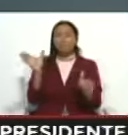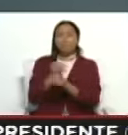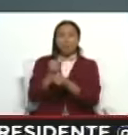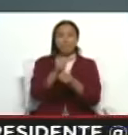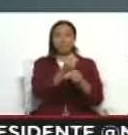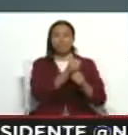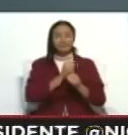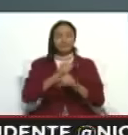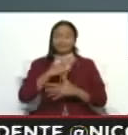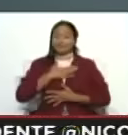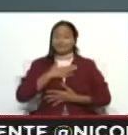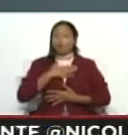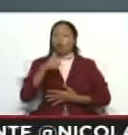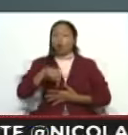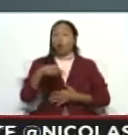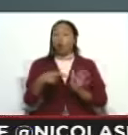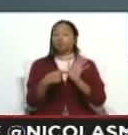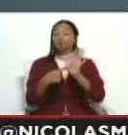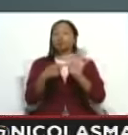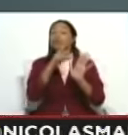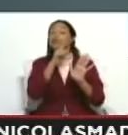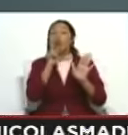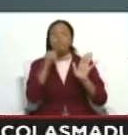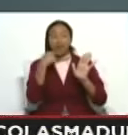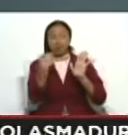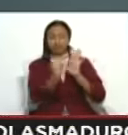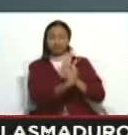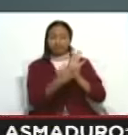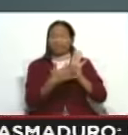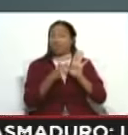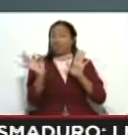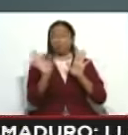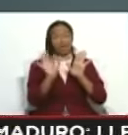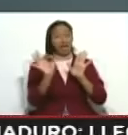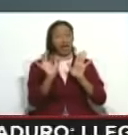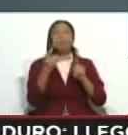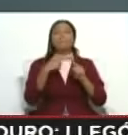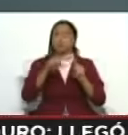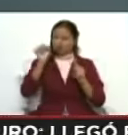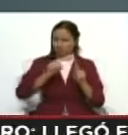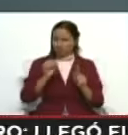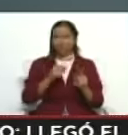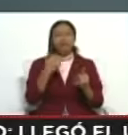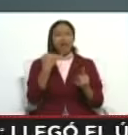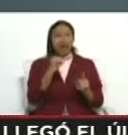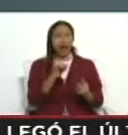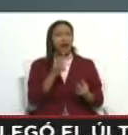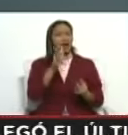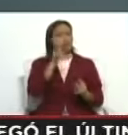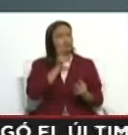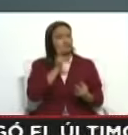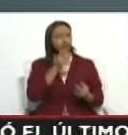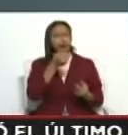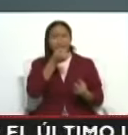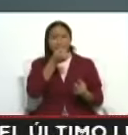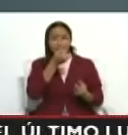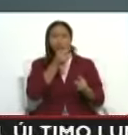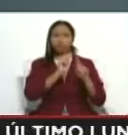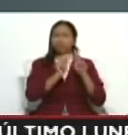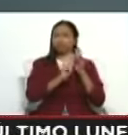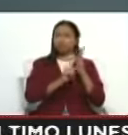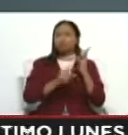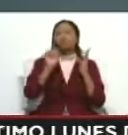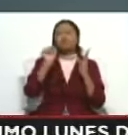no he dicho, pero que efectivamente tenemos el registro de que aparecen vinculados a